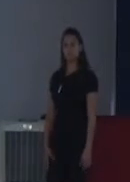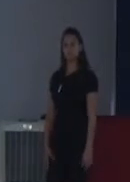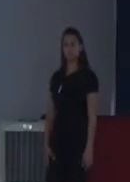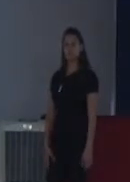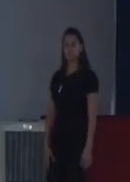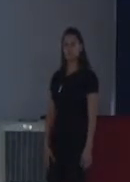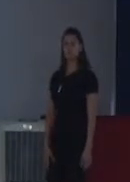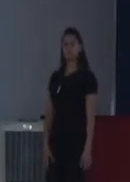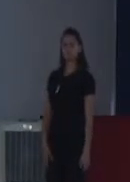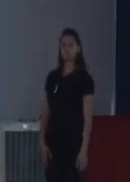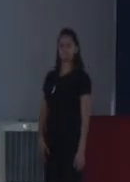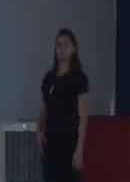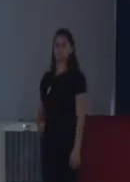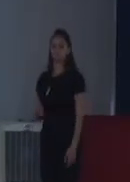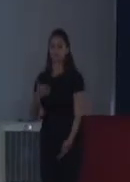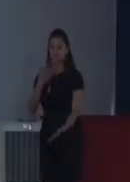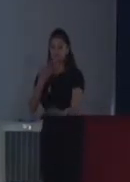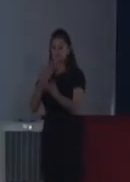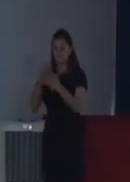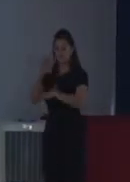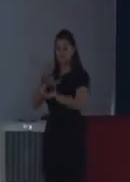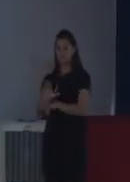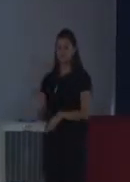Bueno, buenas tardes para todos y todas.